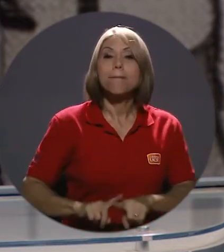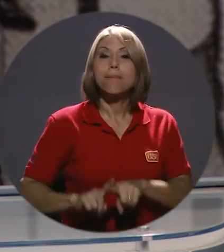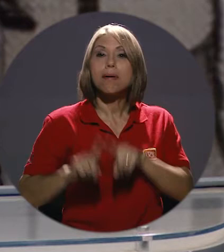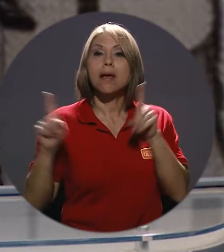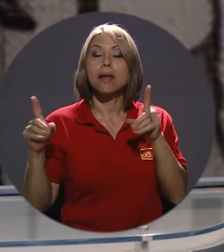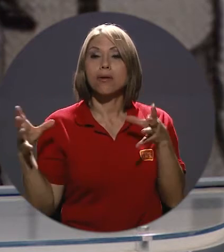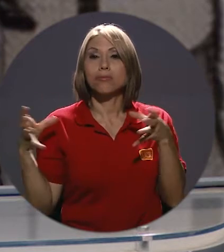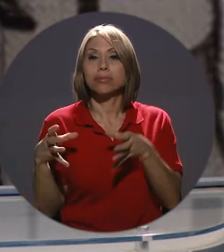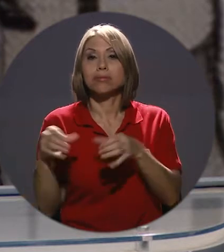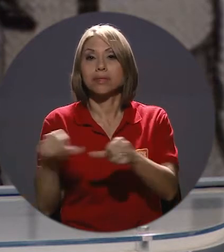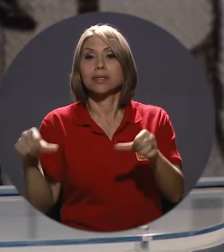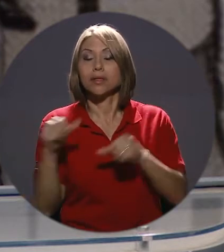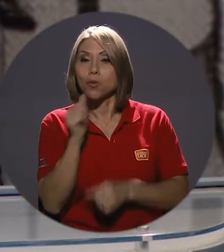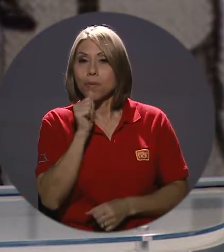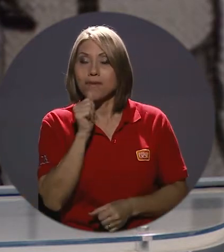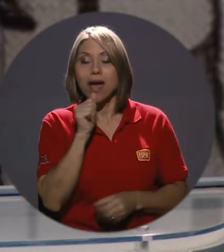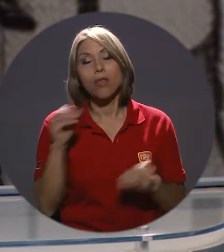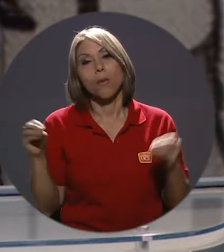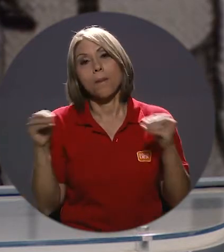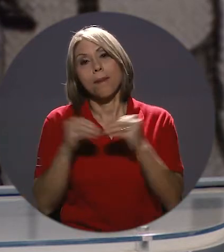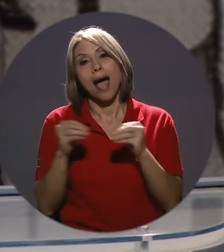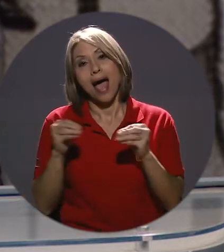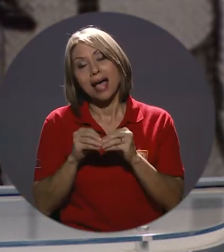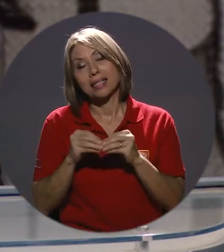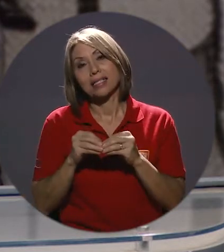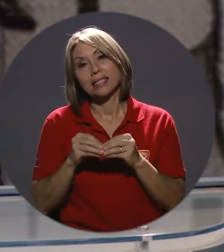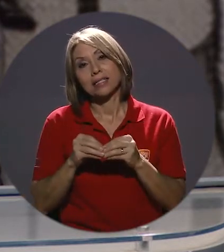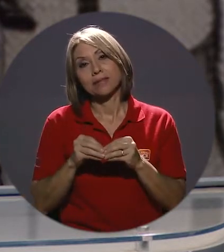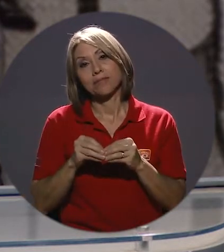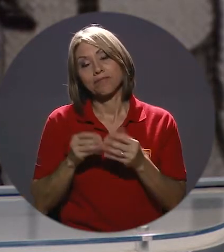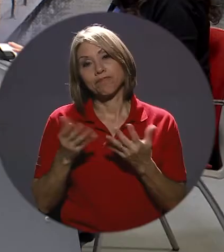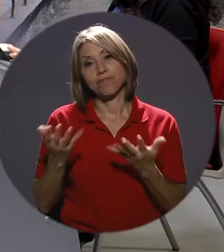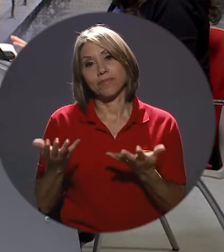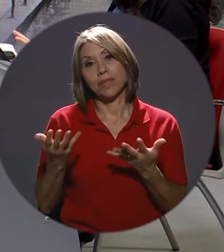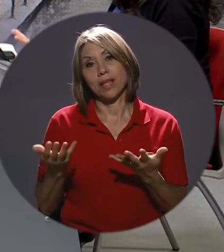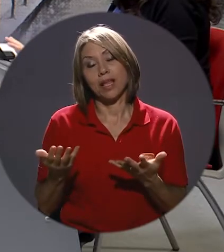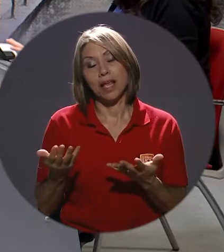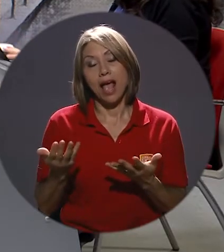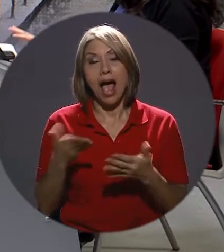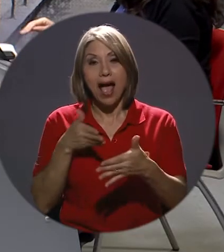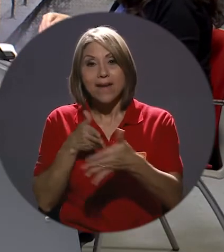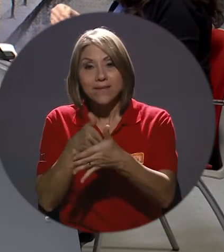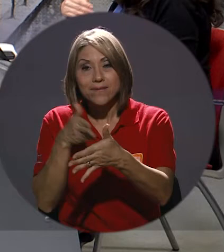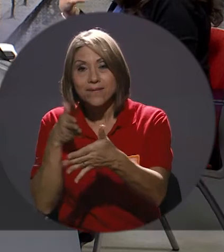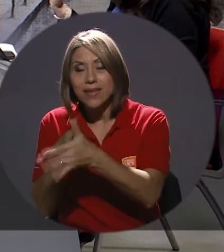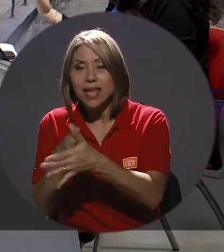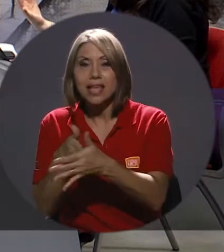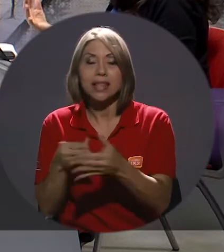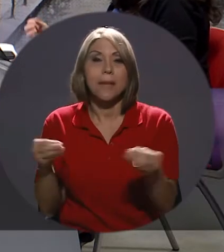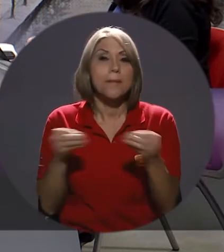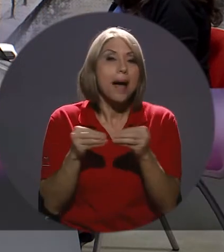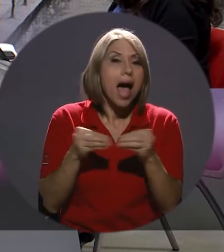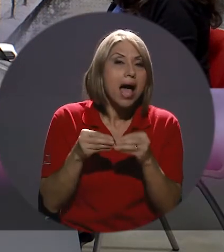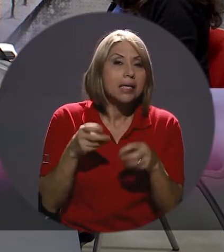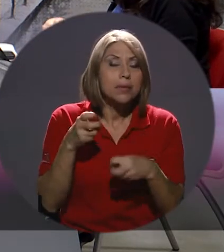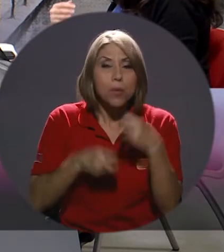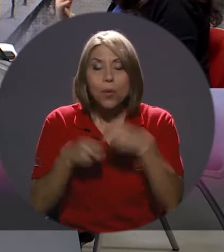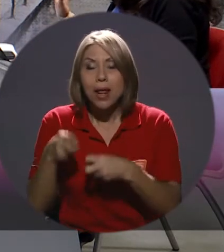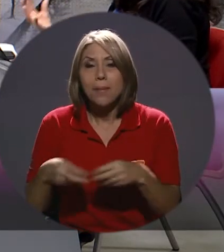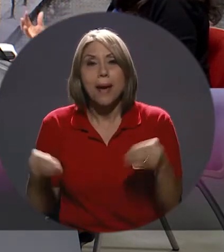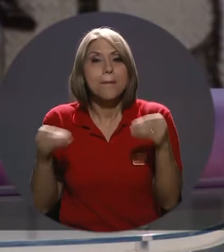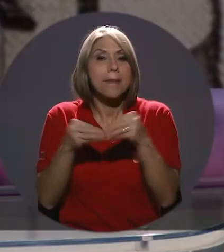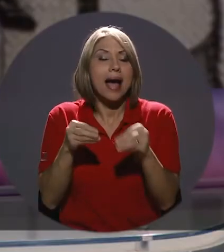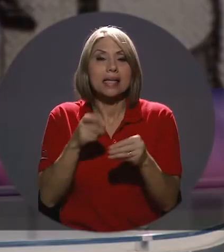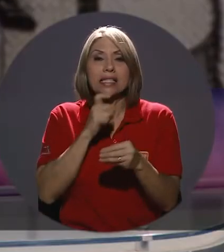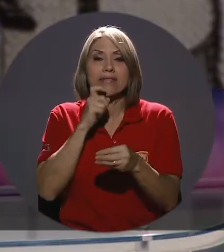privado suele tener mayor frecuencia en términos de la afectación, de dificultar más el acceso,